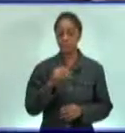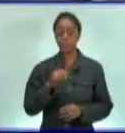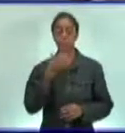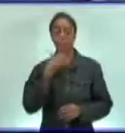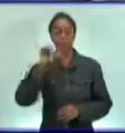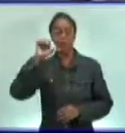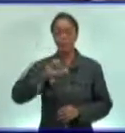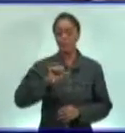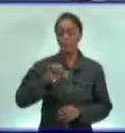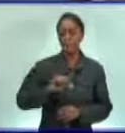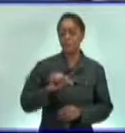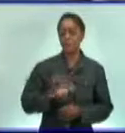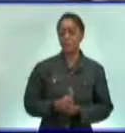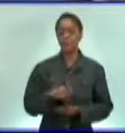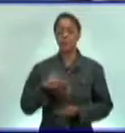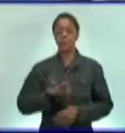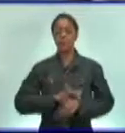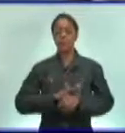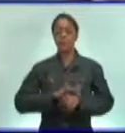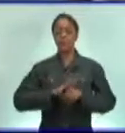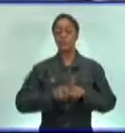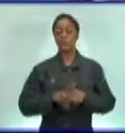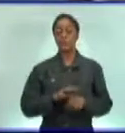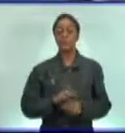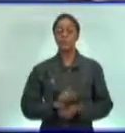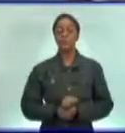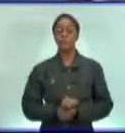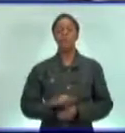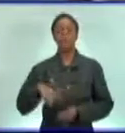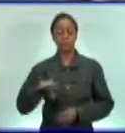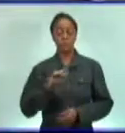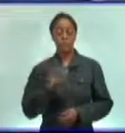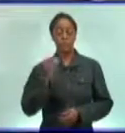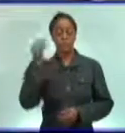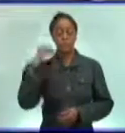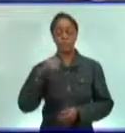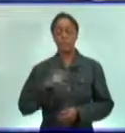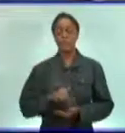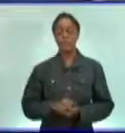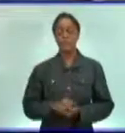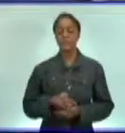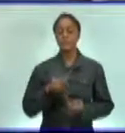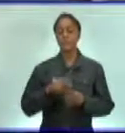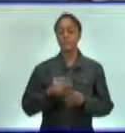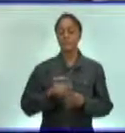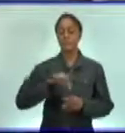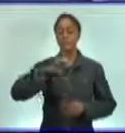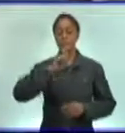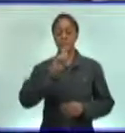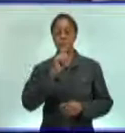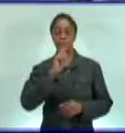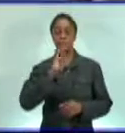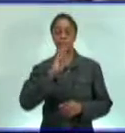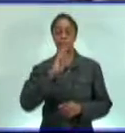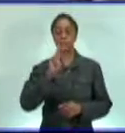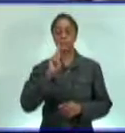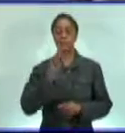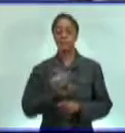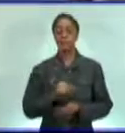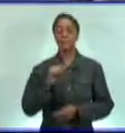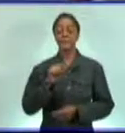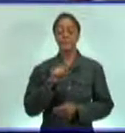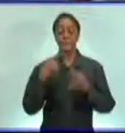que provoca la enfermedad de la COVID o coronavirus, como también se conoce, llamado SARS-CoV-2. Y que es